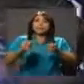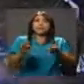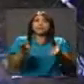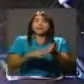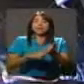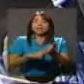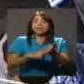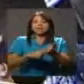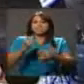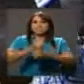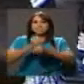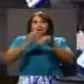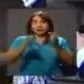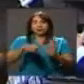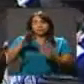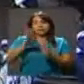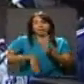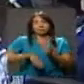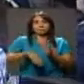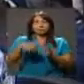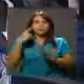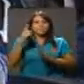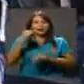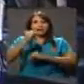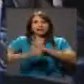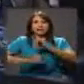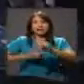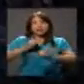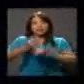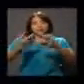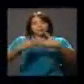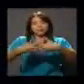a este modelo y a estas grandes transnacionales.